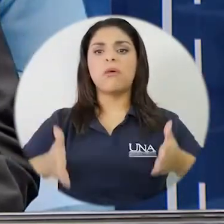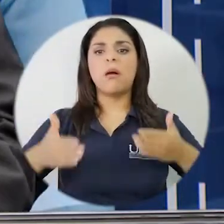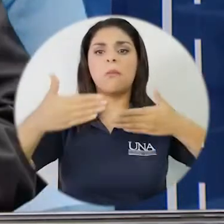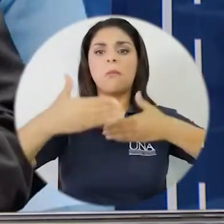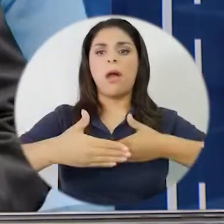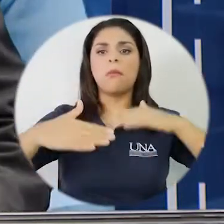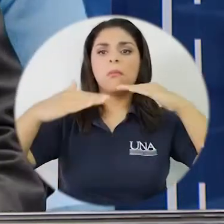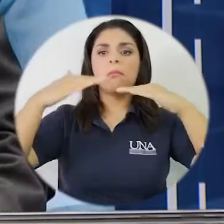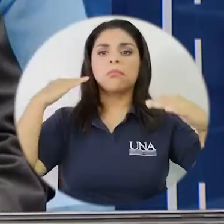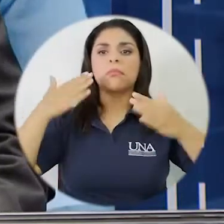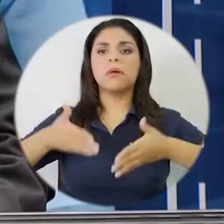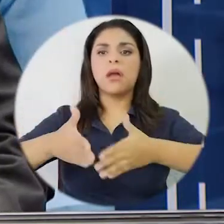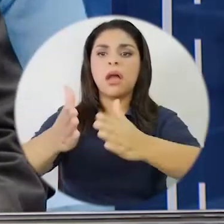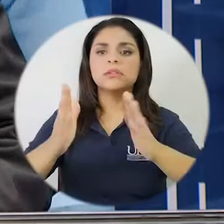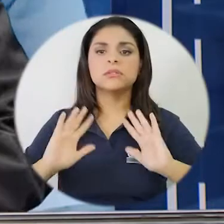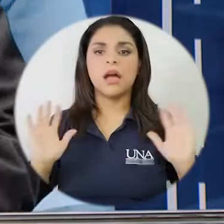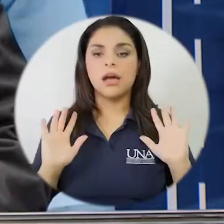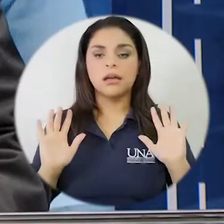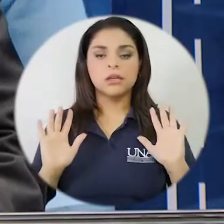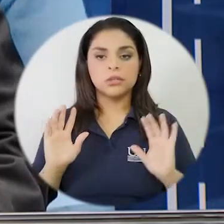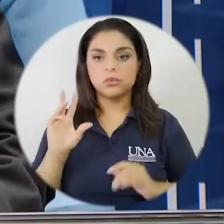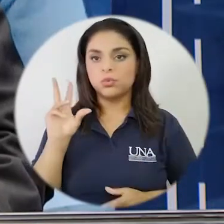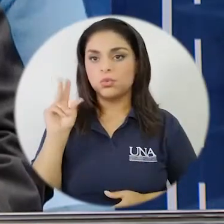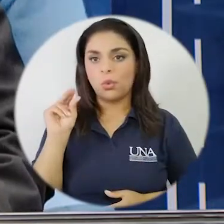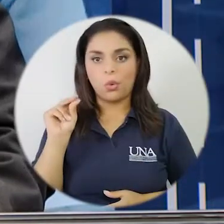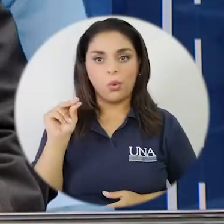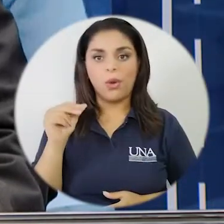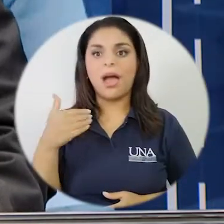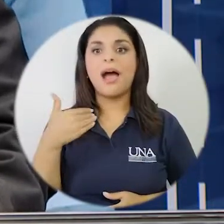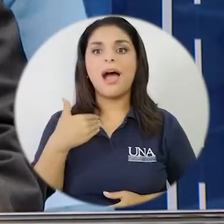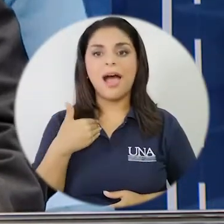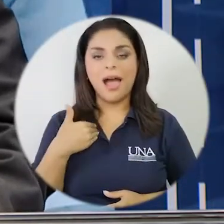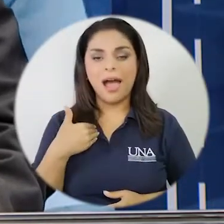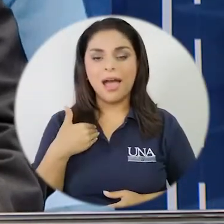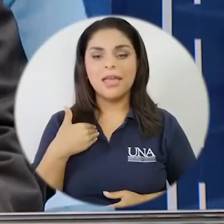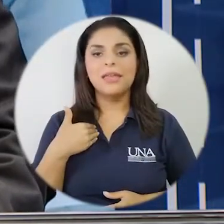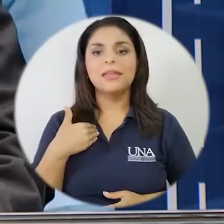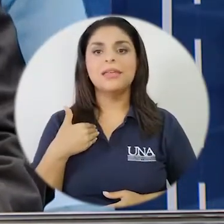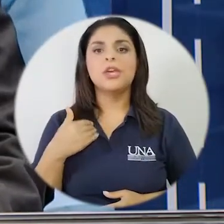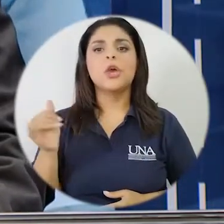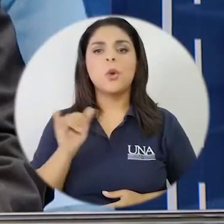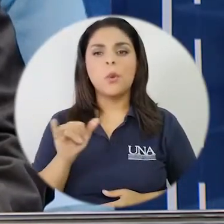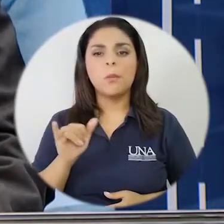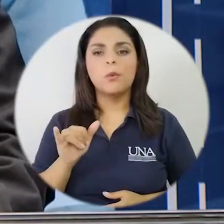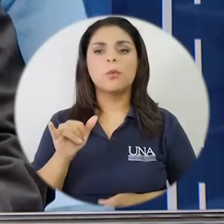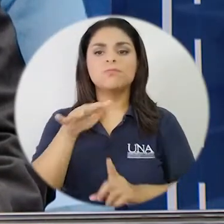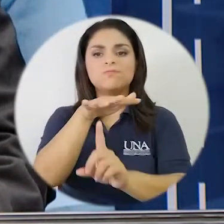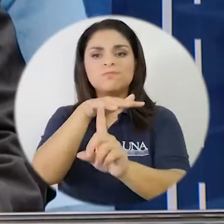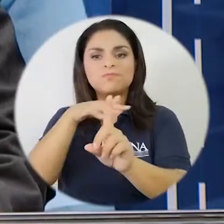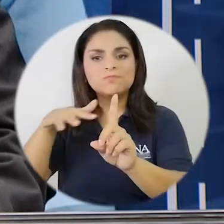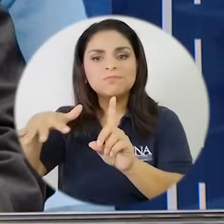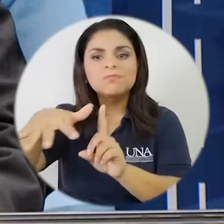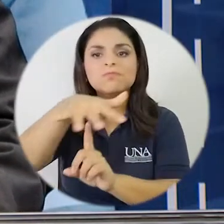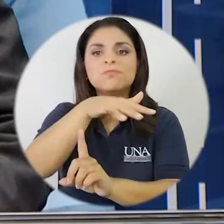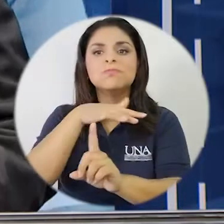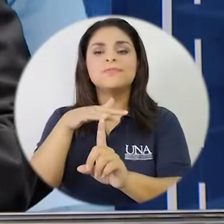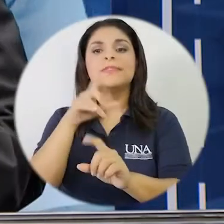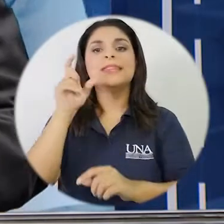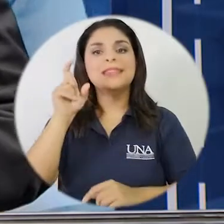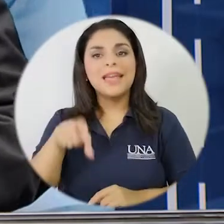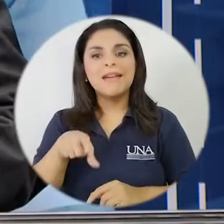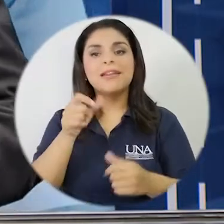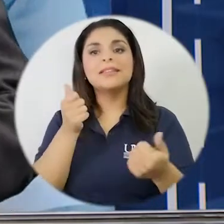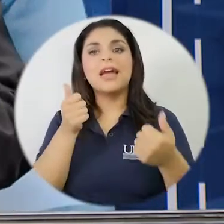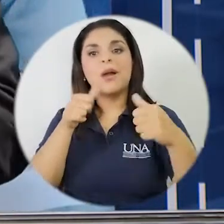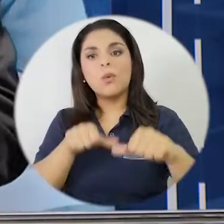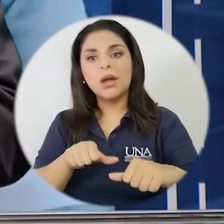el techo y listo, la calle y listo, no, hay todo un, como lo decía ahora, hay todo un entorno que tiene